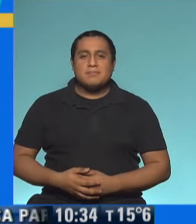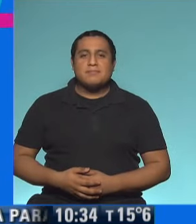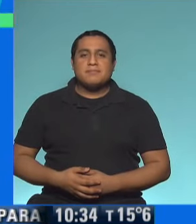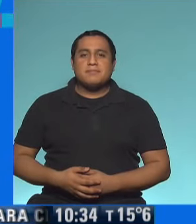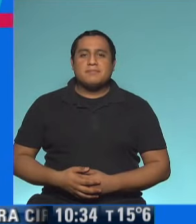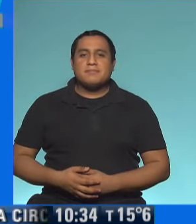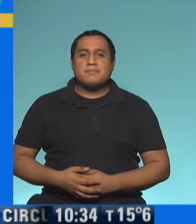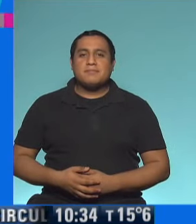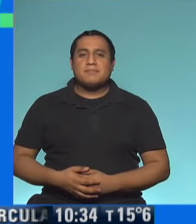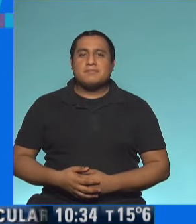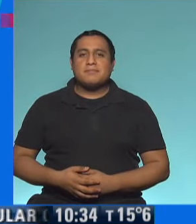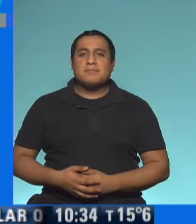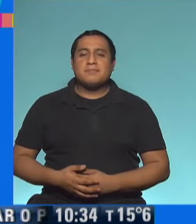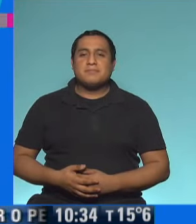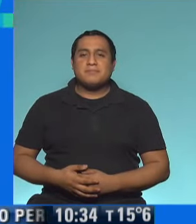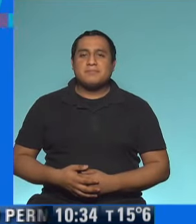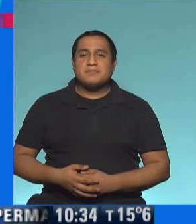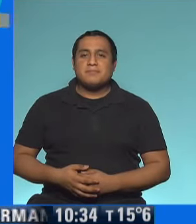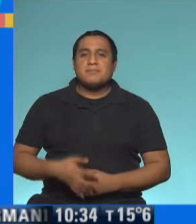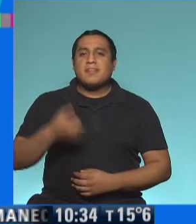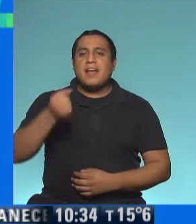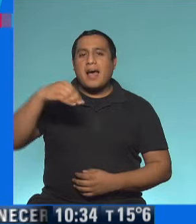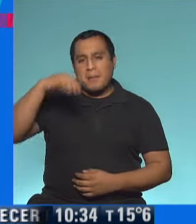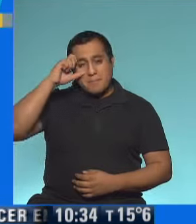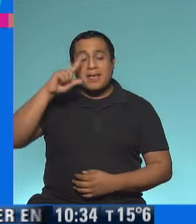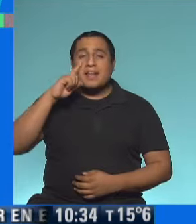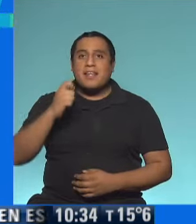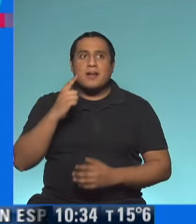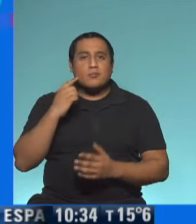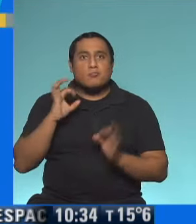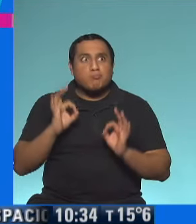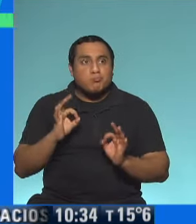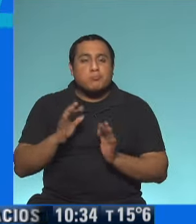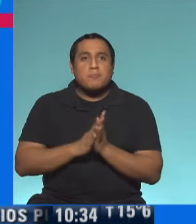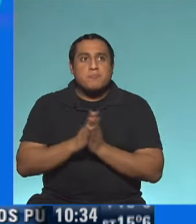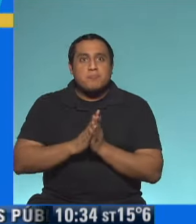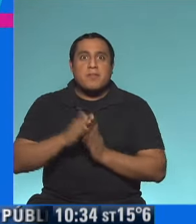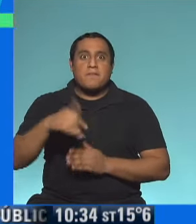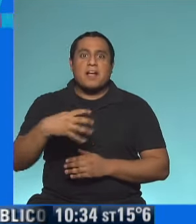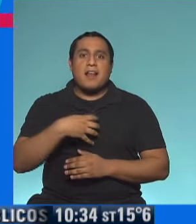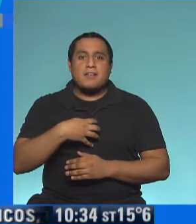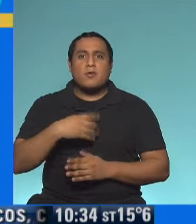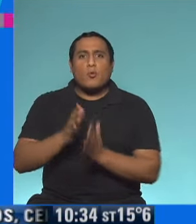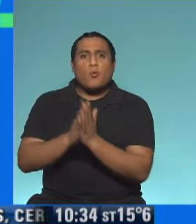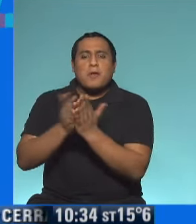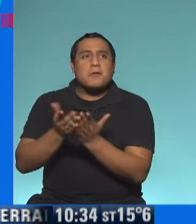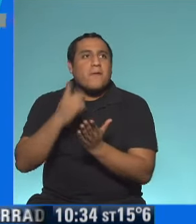Me gusta ese escritorio. Amelia, lista para las clases. Todos están con sus cuadernos, muchas